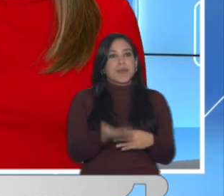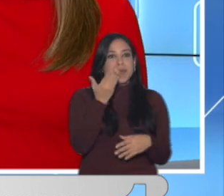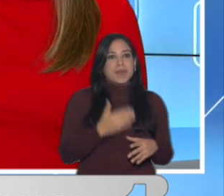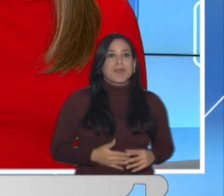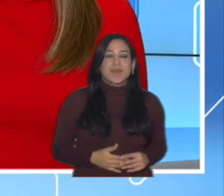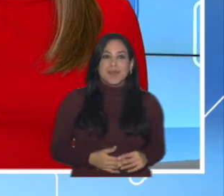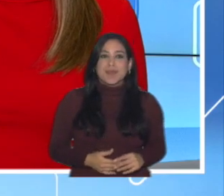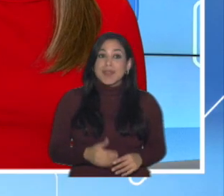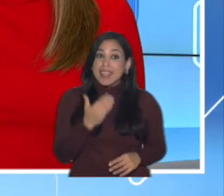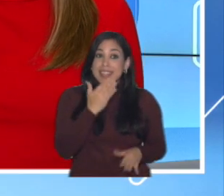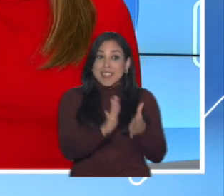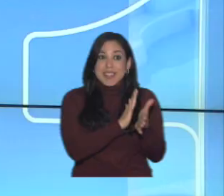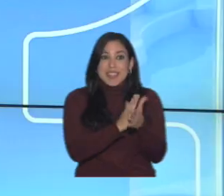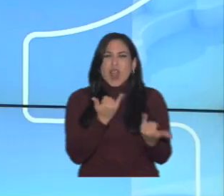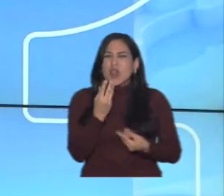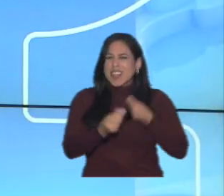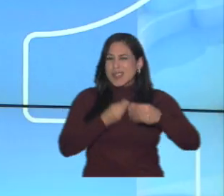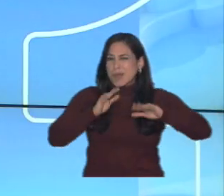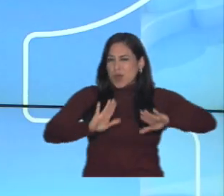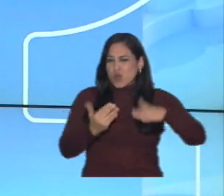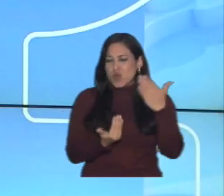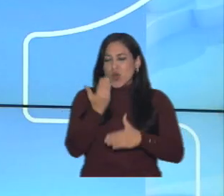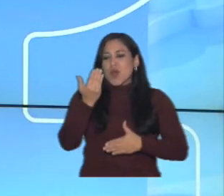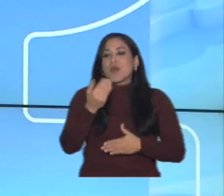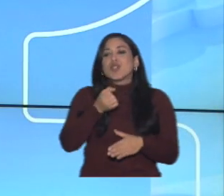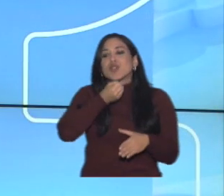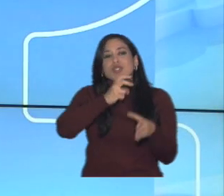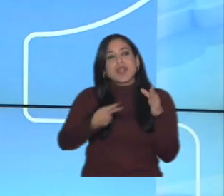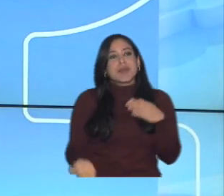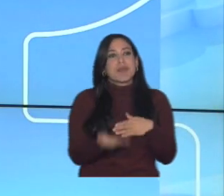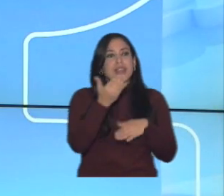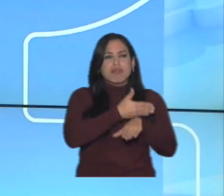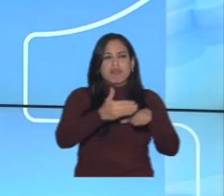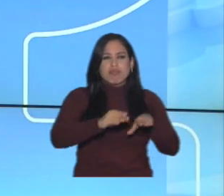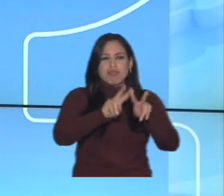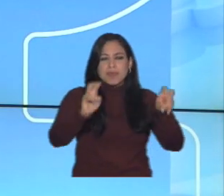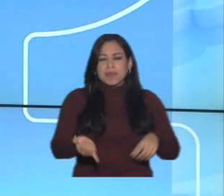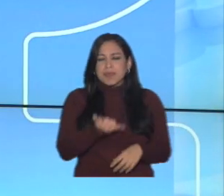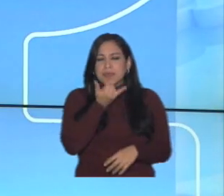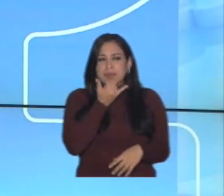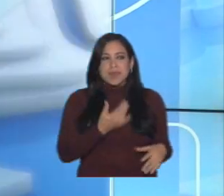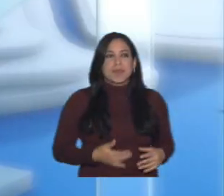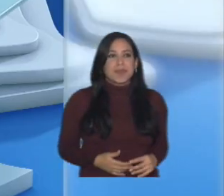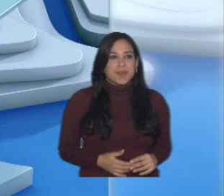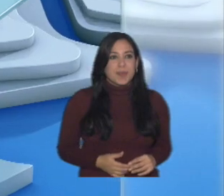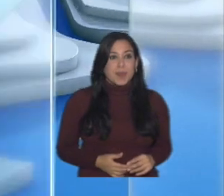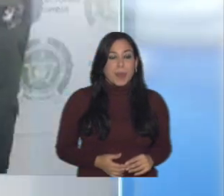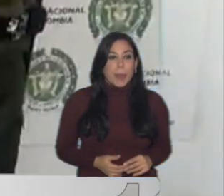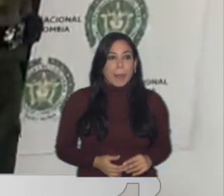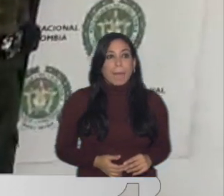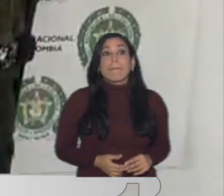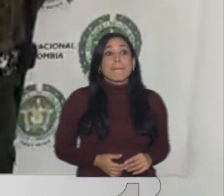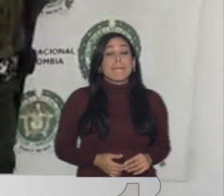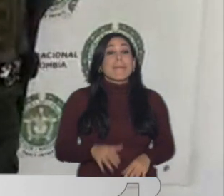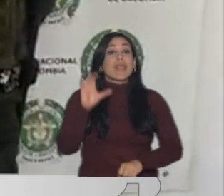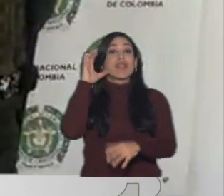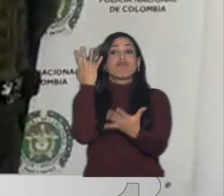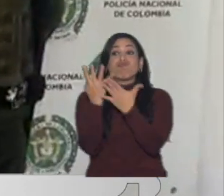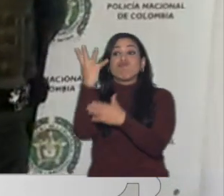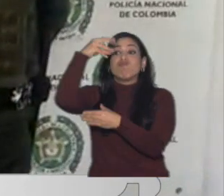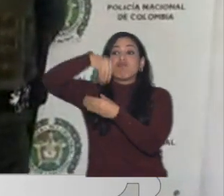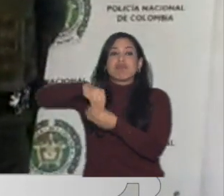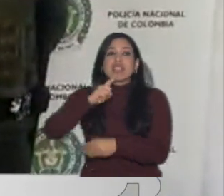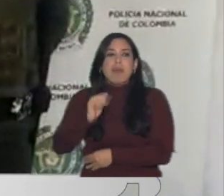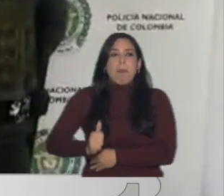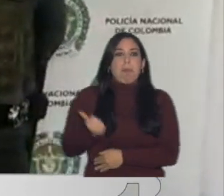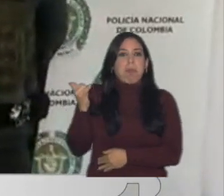CMI. Jorge, muchas gracias. Hacemos una nueva pausa en Noticentro 1 CMI y al regresar, espere. A la cárcel, hombre